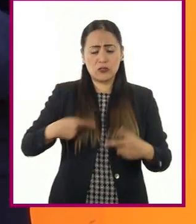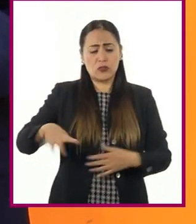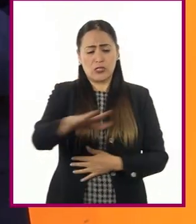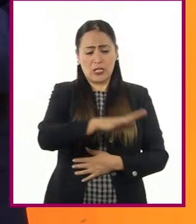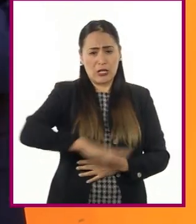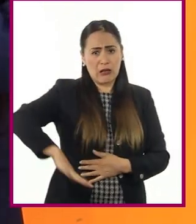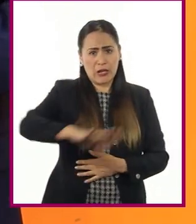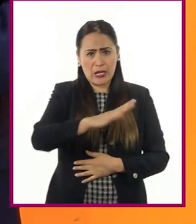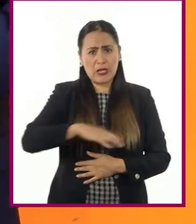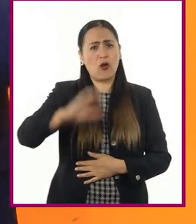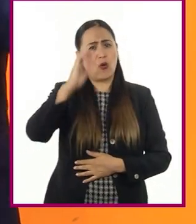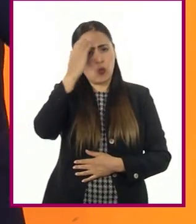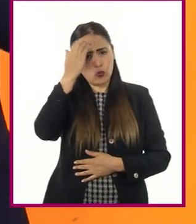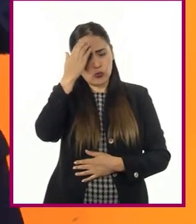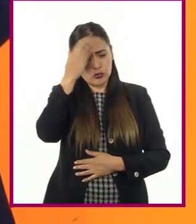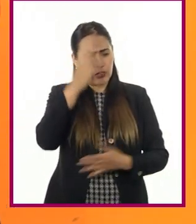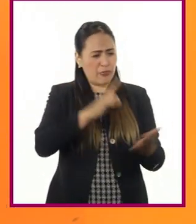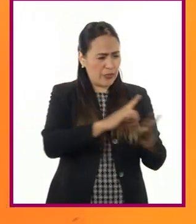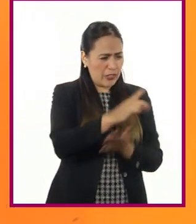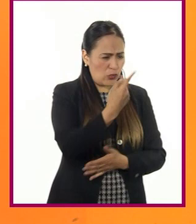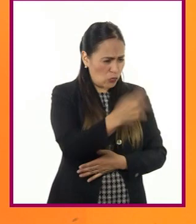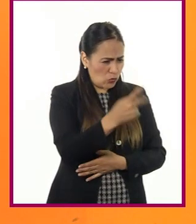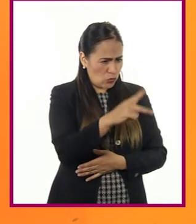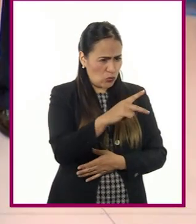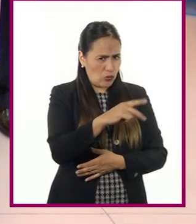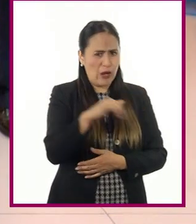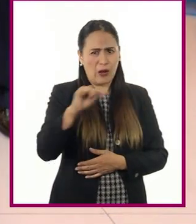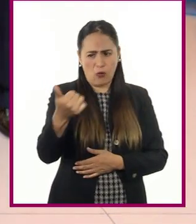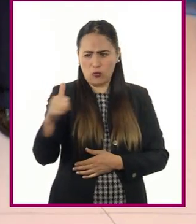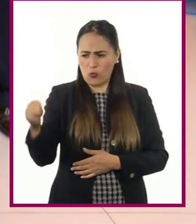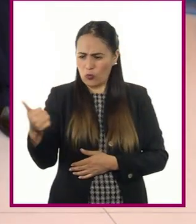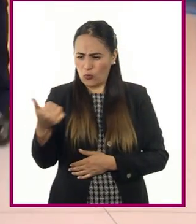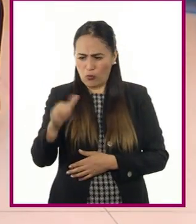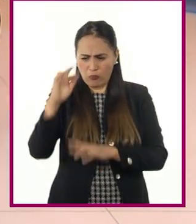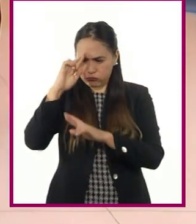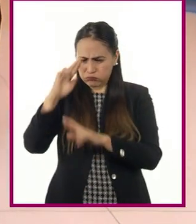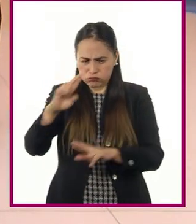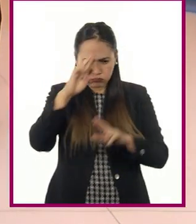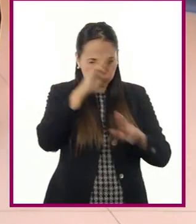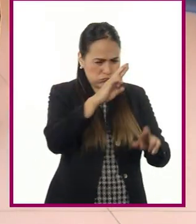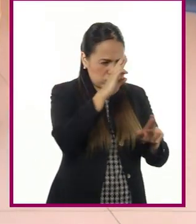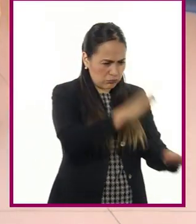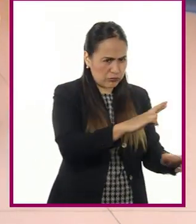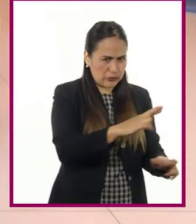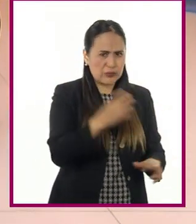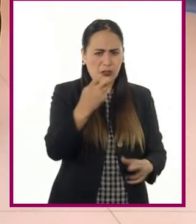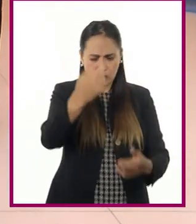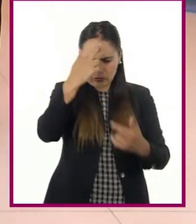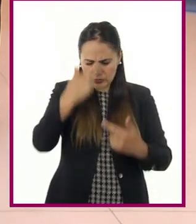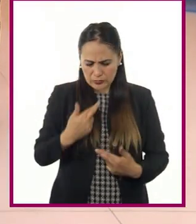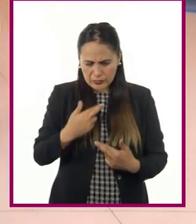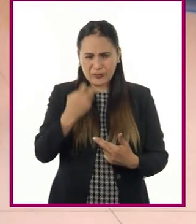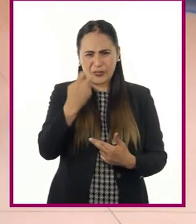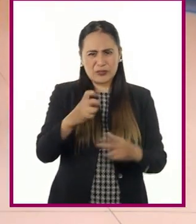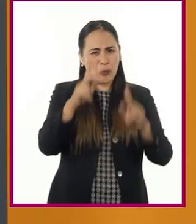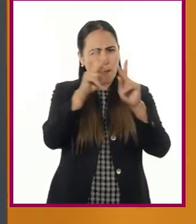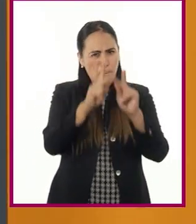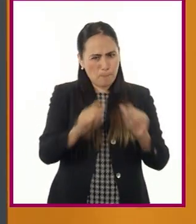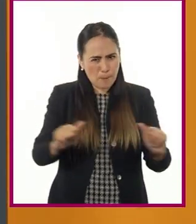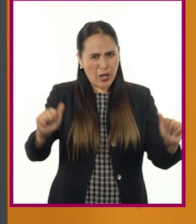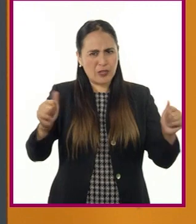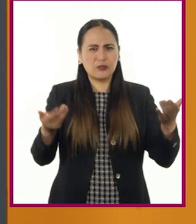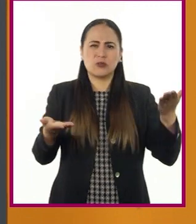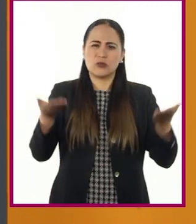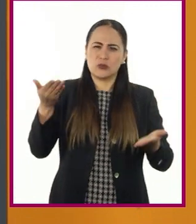los derechos de los demás y los respeten. Para que la paz, la equidad y la